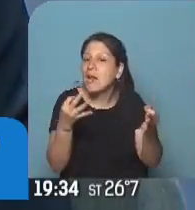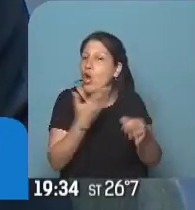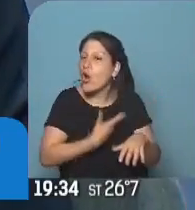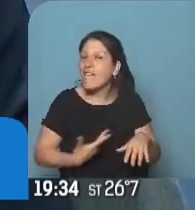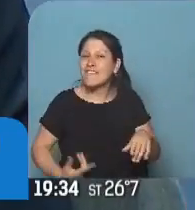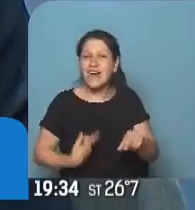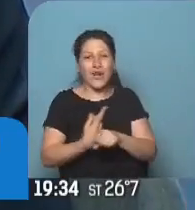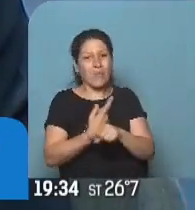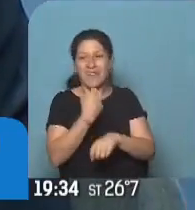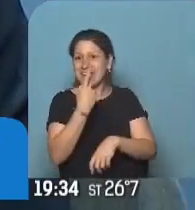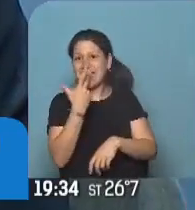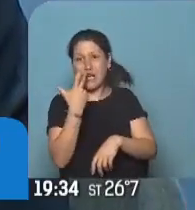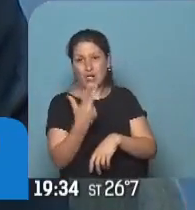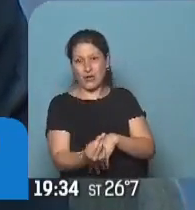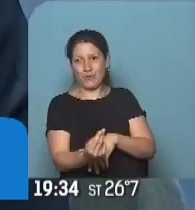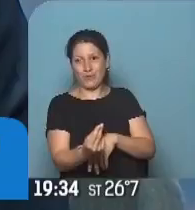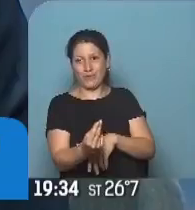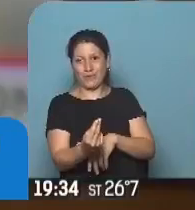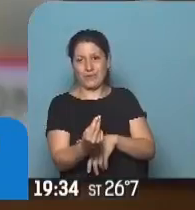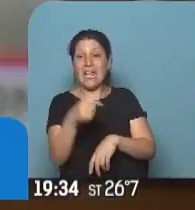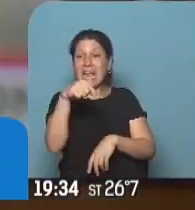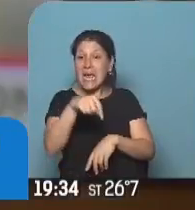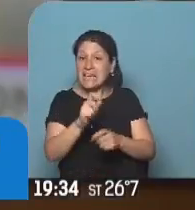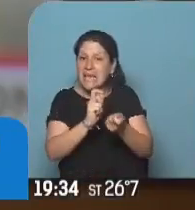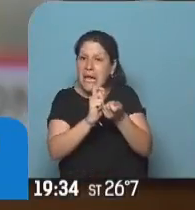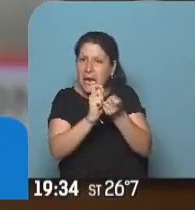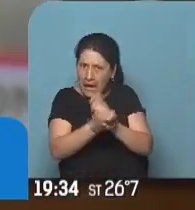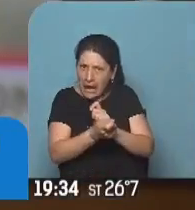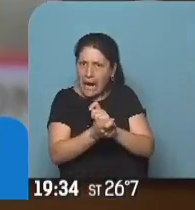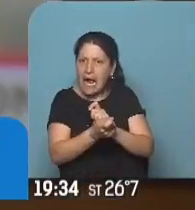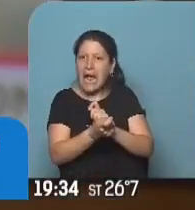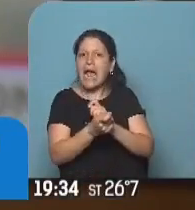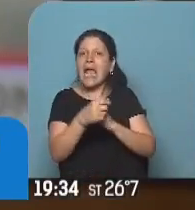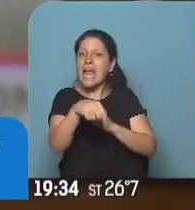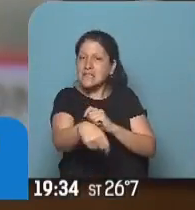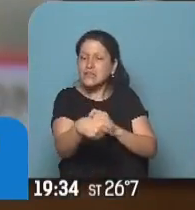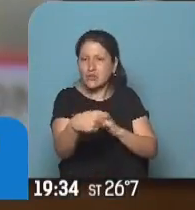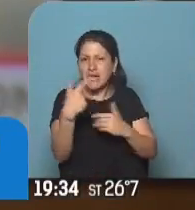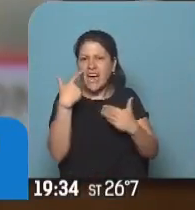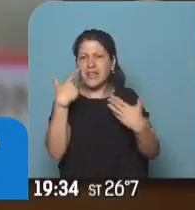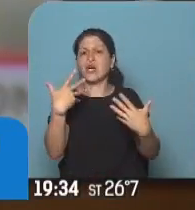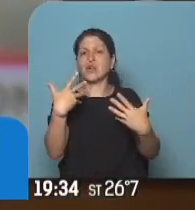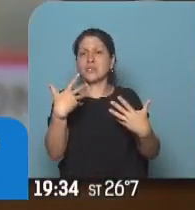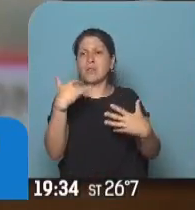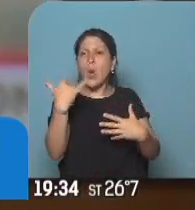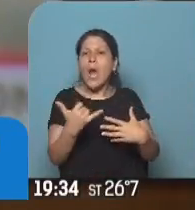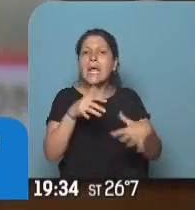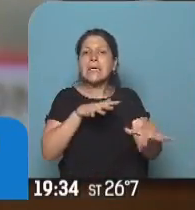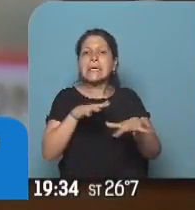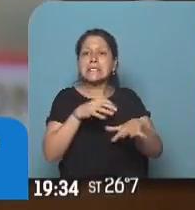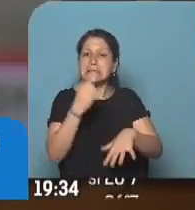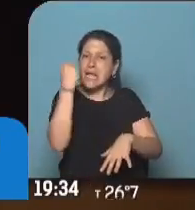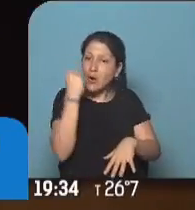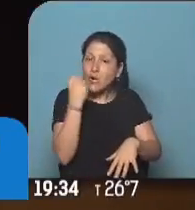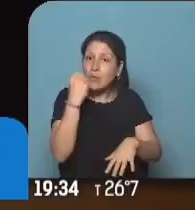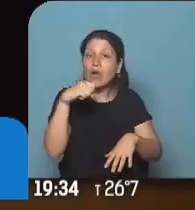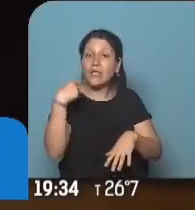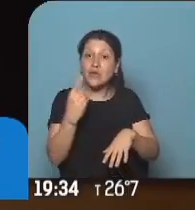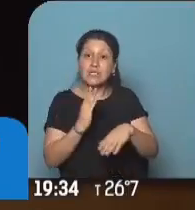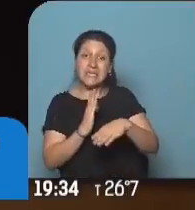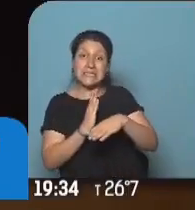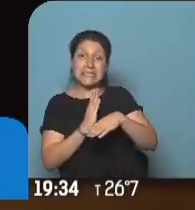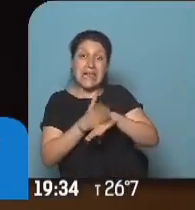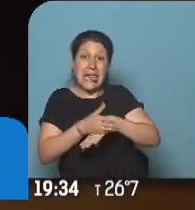gran medida por eso hubo este pequeñísimo cambio hacia reconocer que hay una crisis económica, y eso permitió que ingresase un poquito de